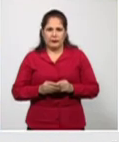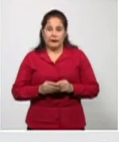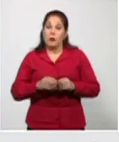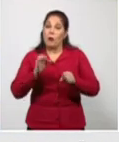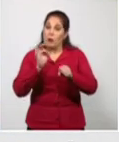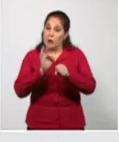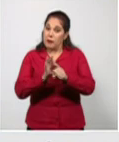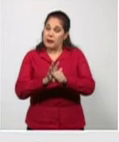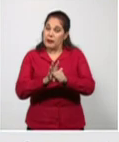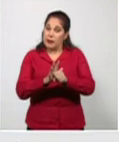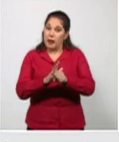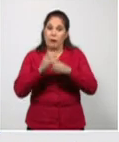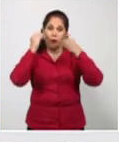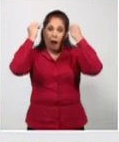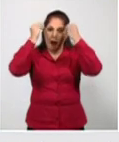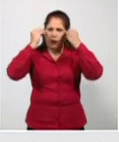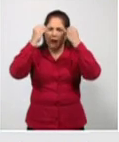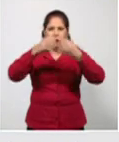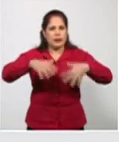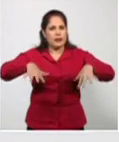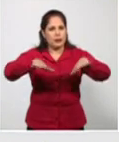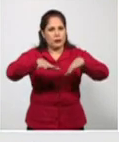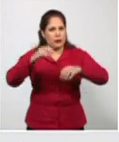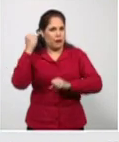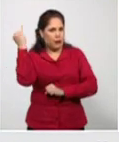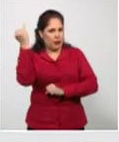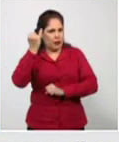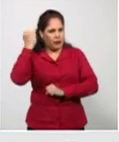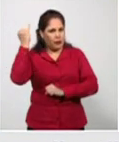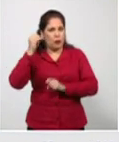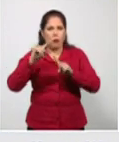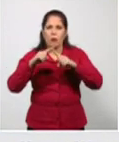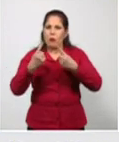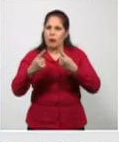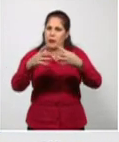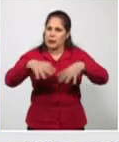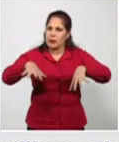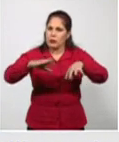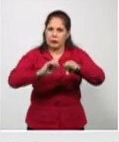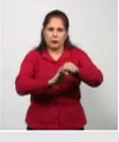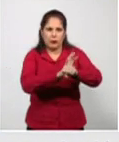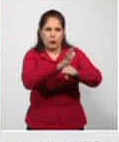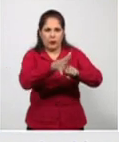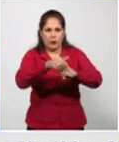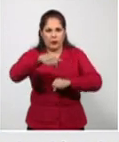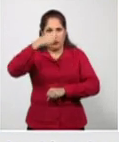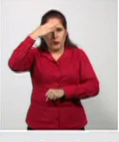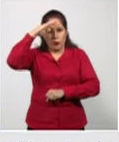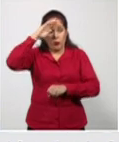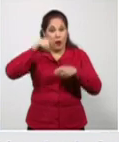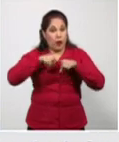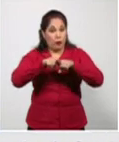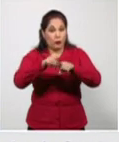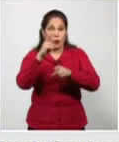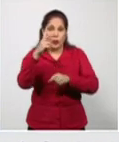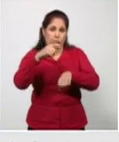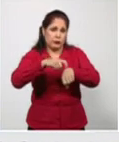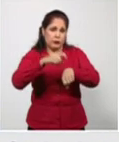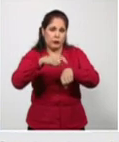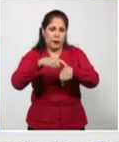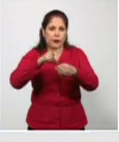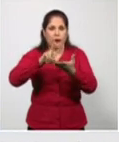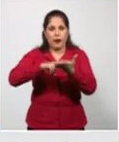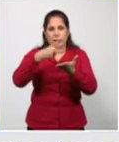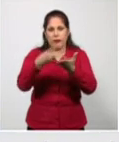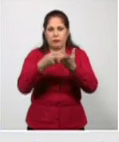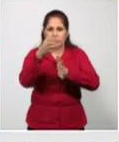Ahora sí, en el análisis de la situación internacional debido al impacto de la COVID-19, nos acompaña en este segundo momento la intérprete de